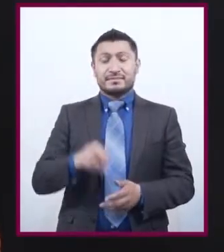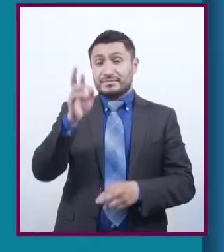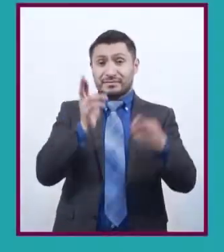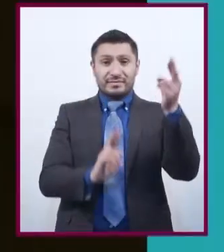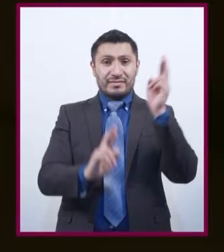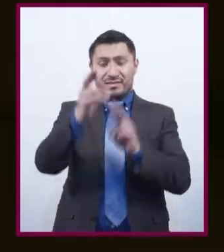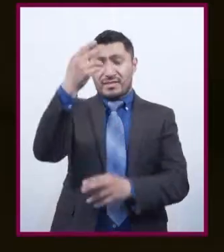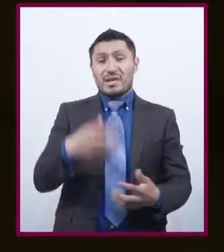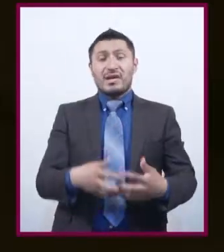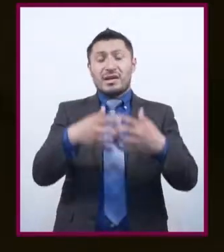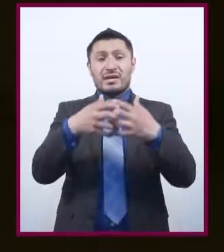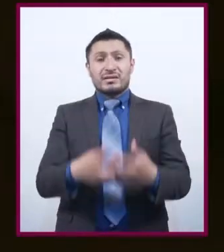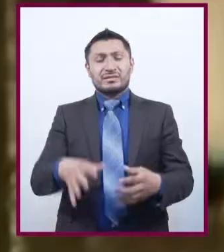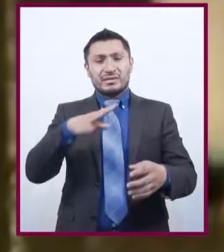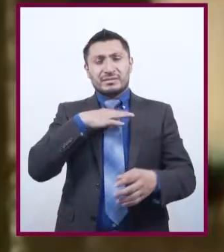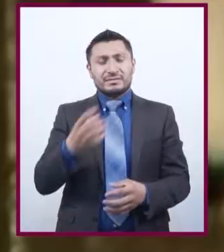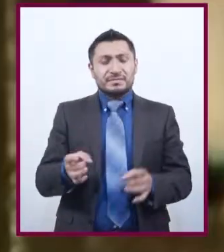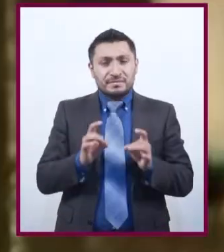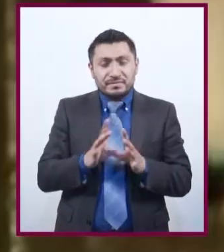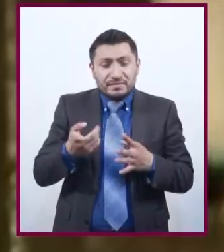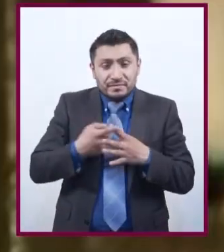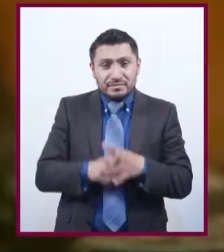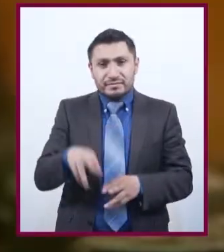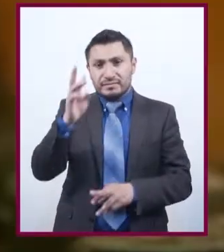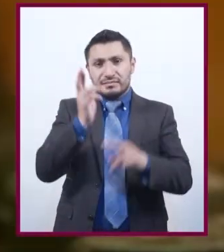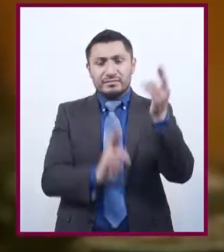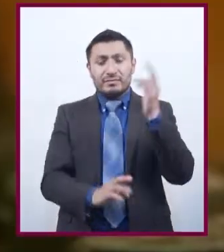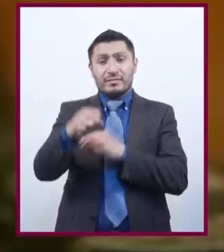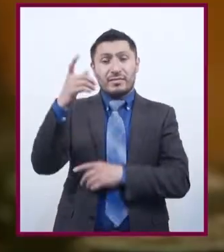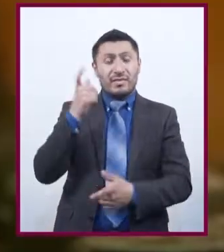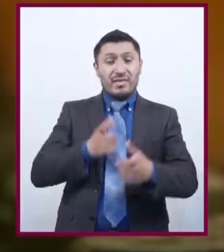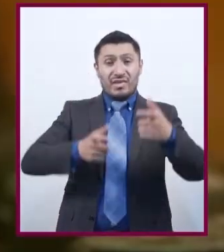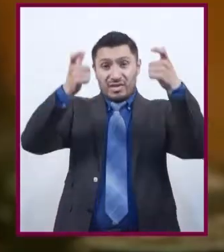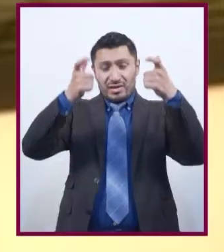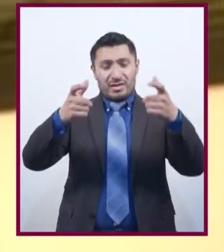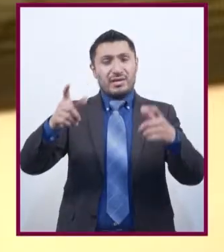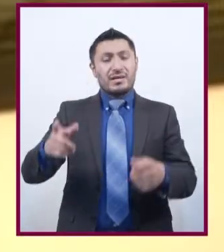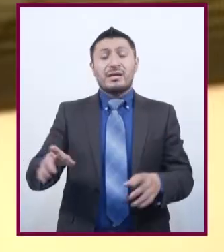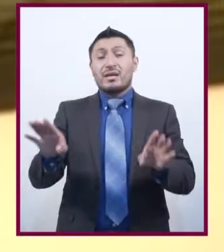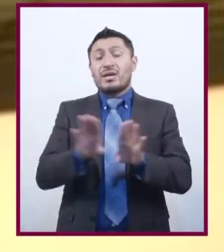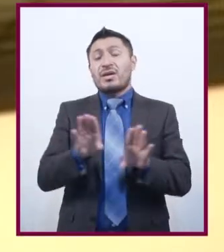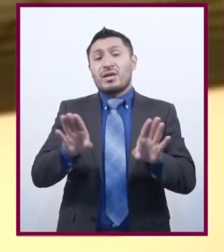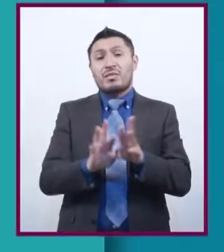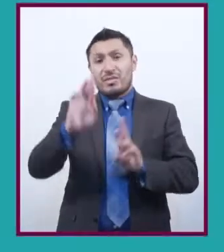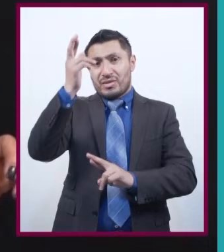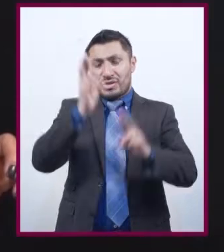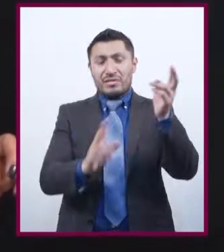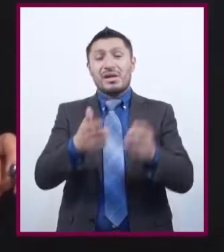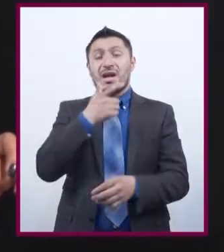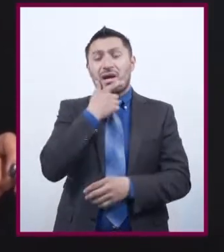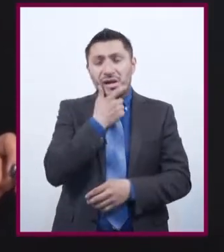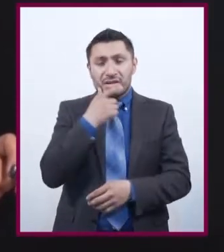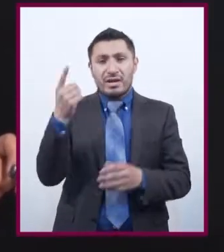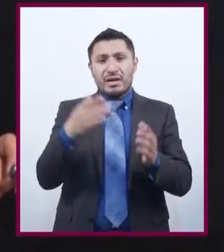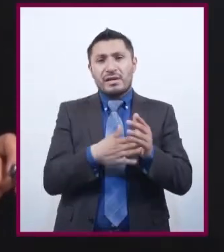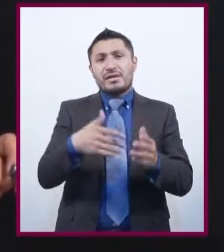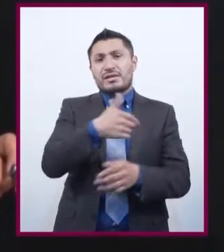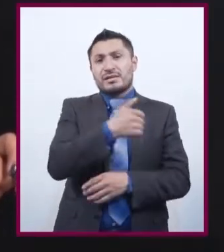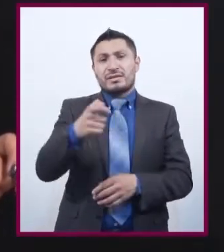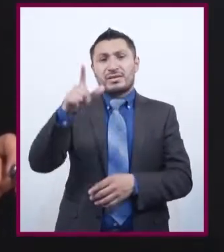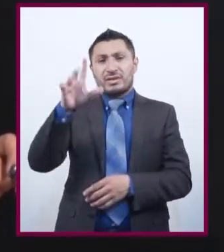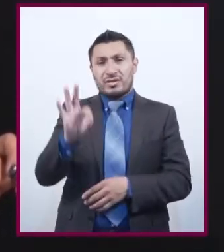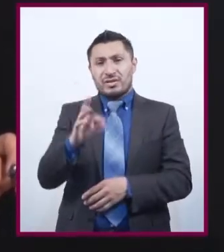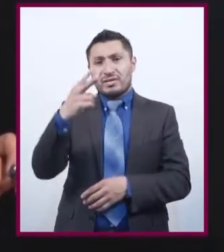conéctate la Revolución Industrial tiene sus orígenes en las revoluciones burguesas tales como la revolución inglesa